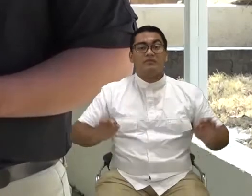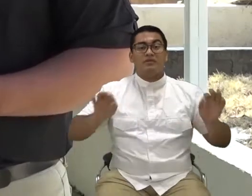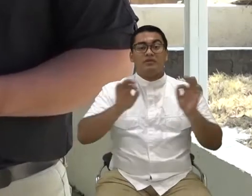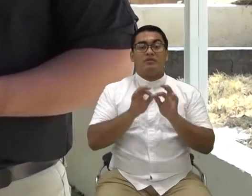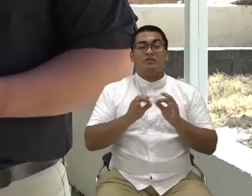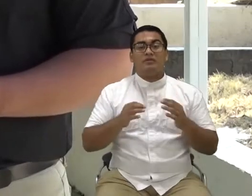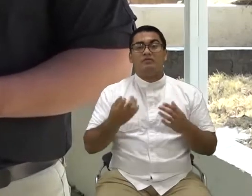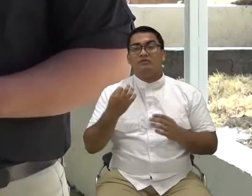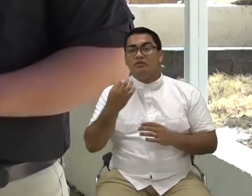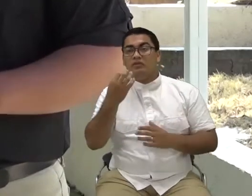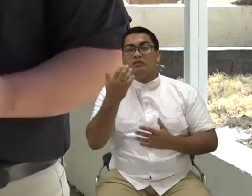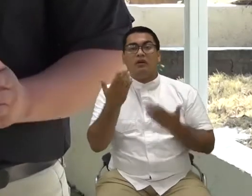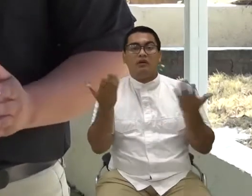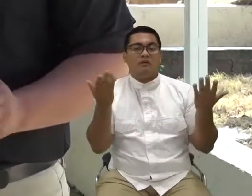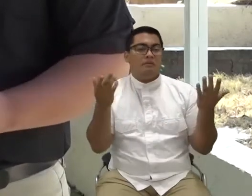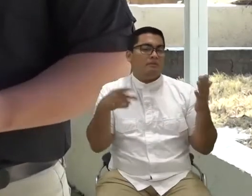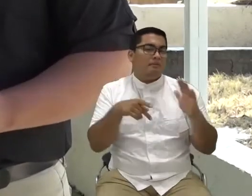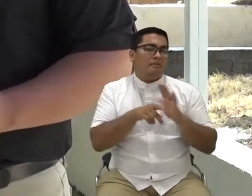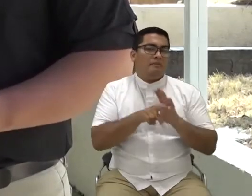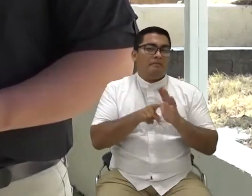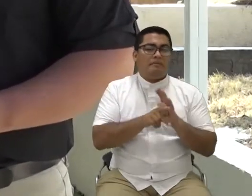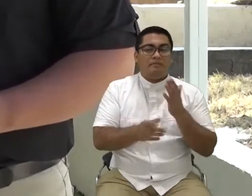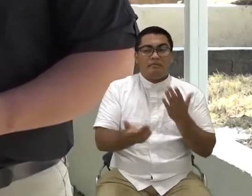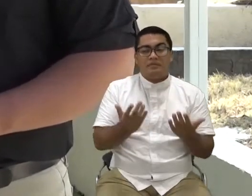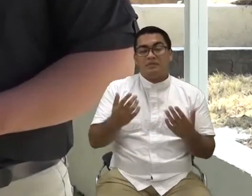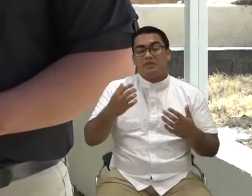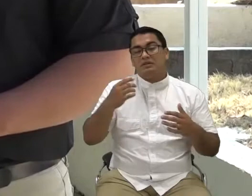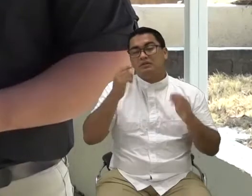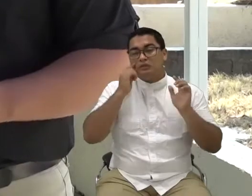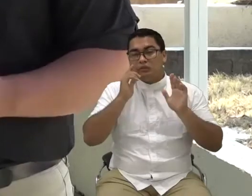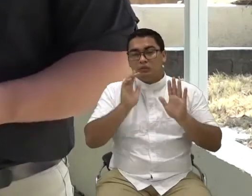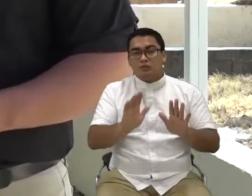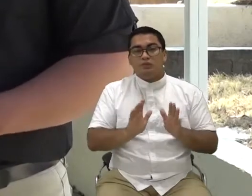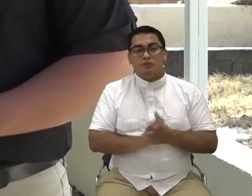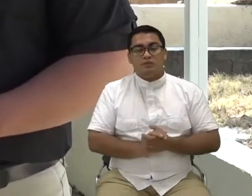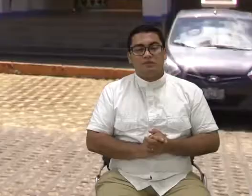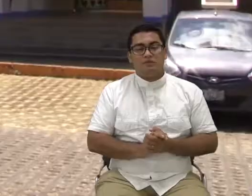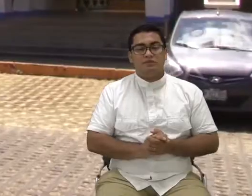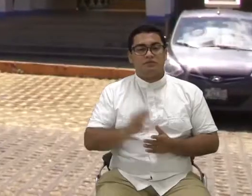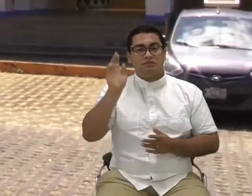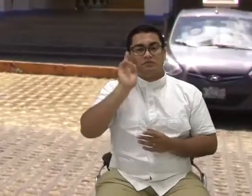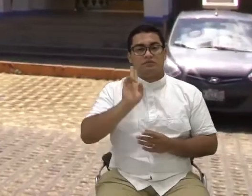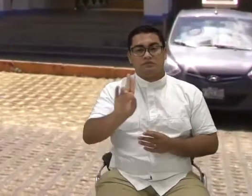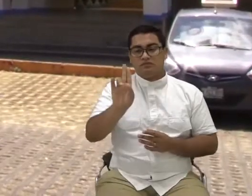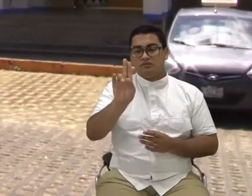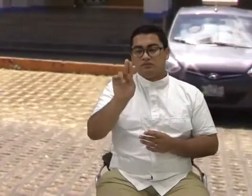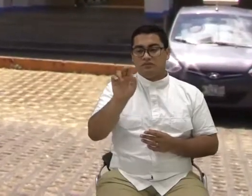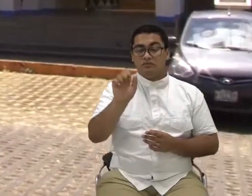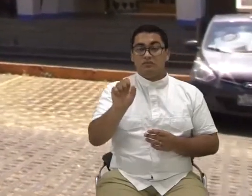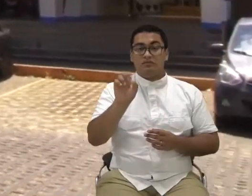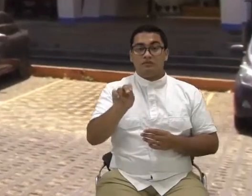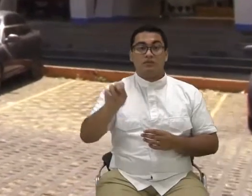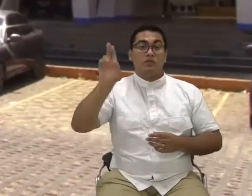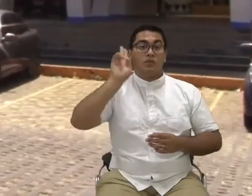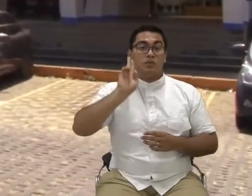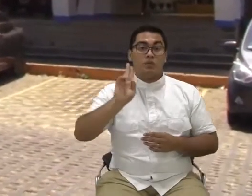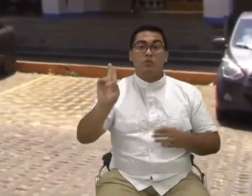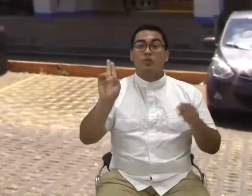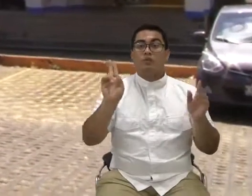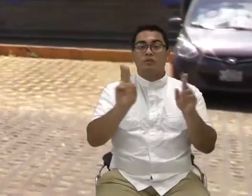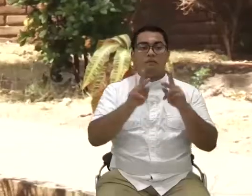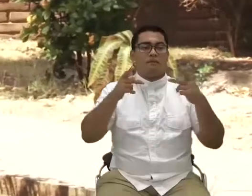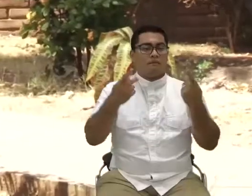al momento de una atención ante una comunidad que tuviera una afectación. La UNAM es una universidad